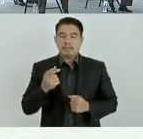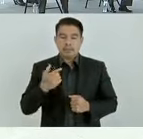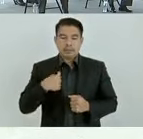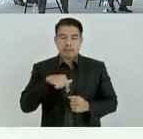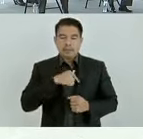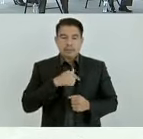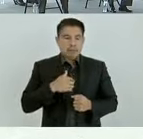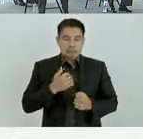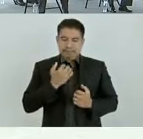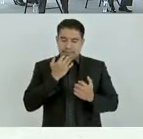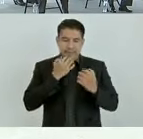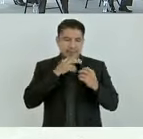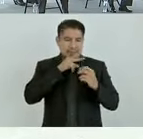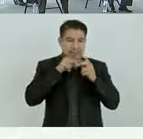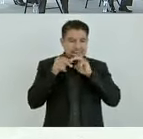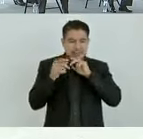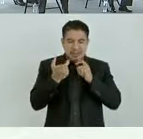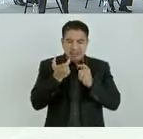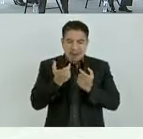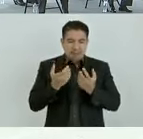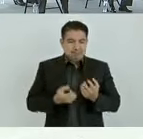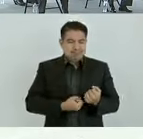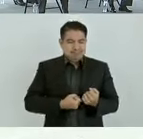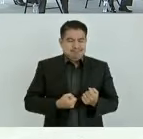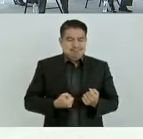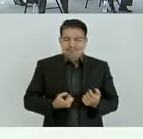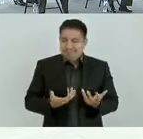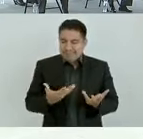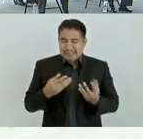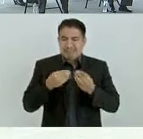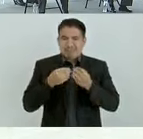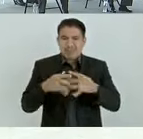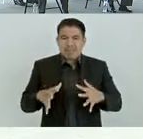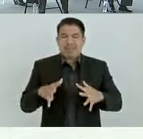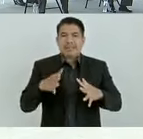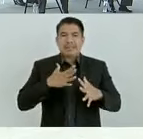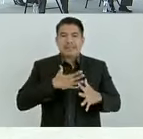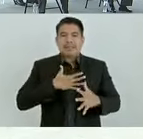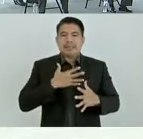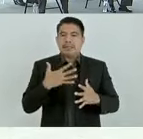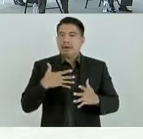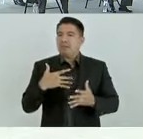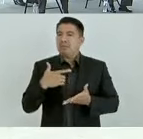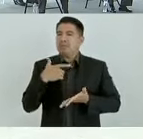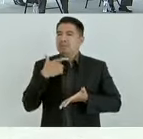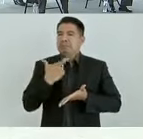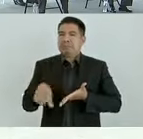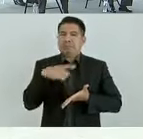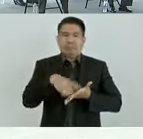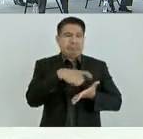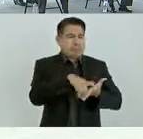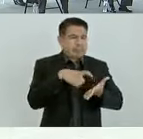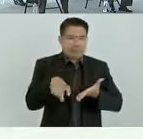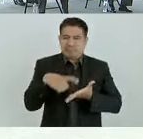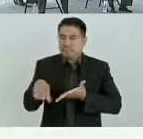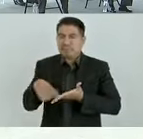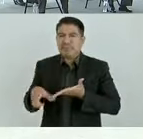convirtiera en una crisis de consumo y que se